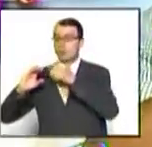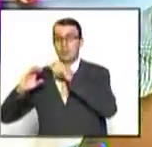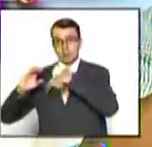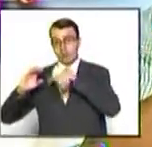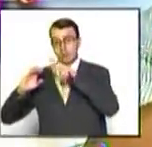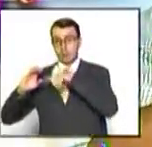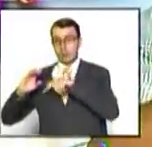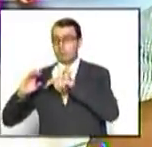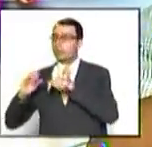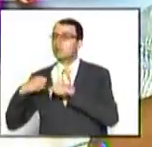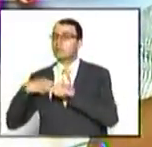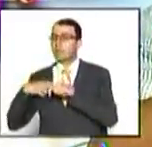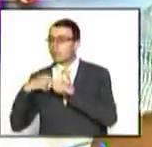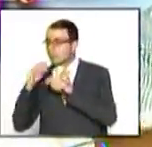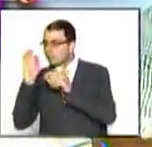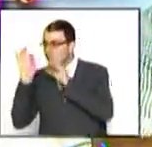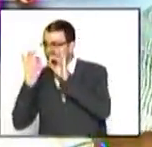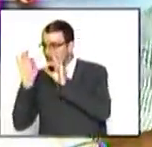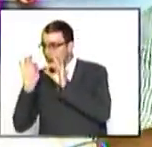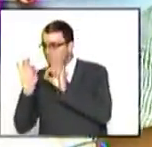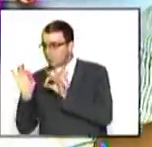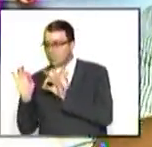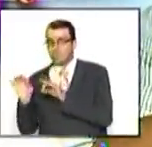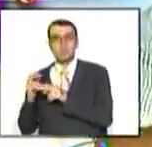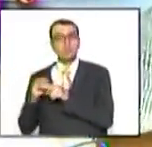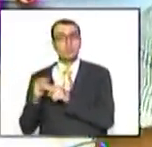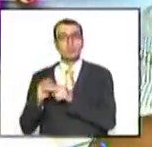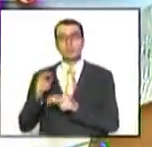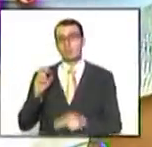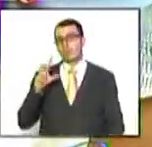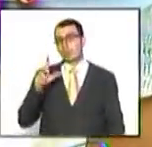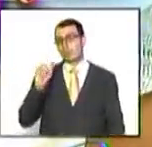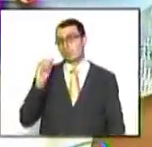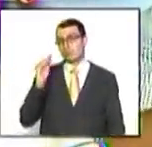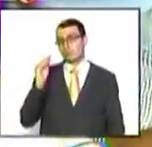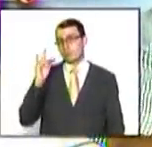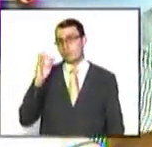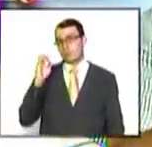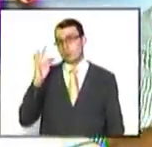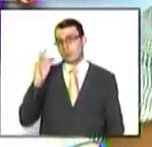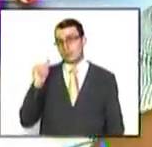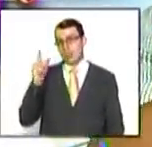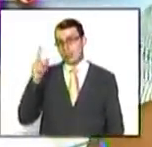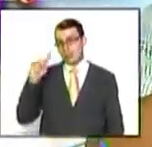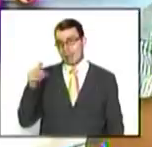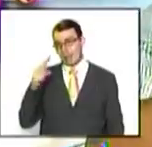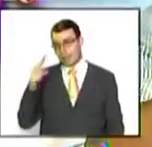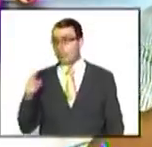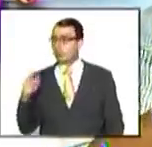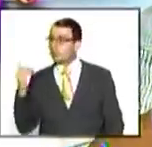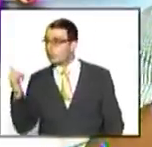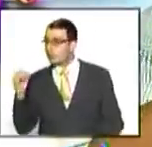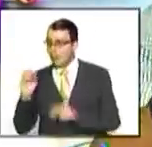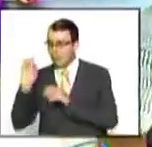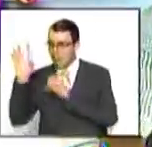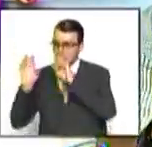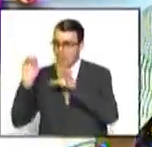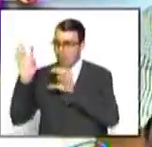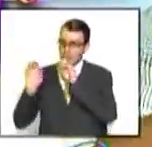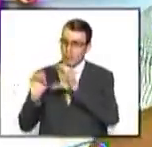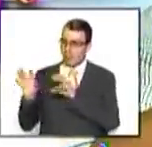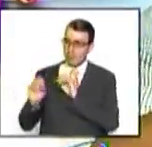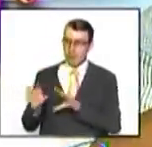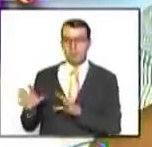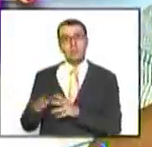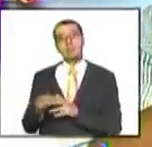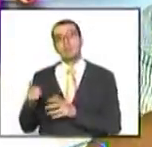amarillo hay unas estructuras que se llaman plaquetas, las revienta, se produce una va a hablar un poquito técnico,